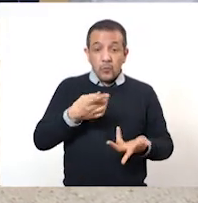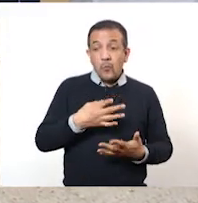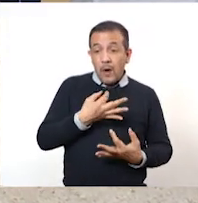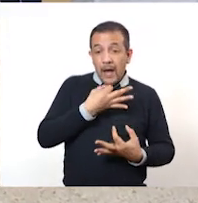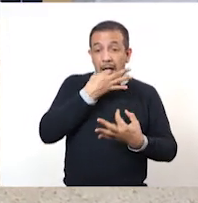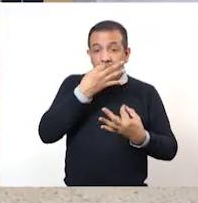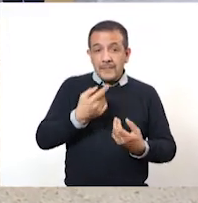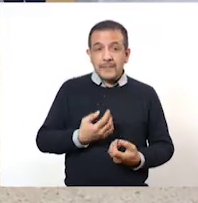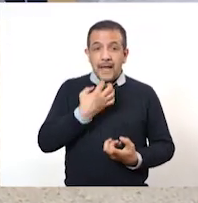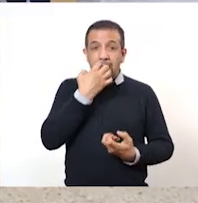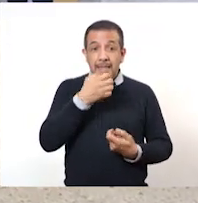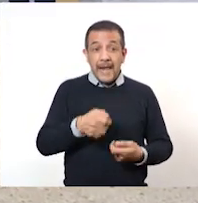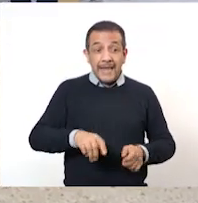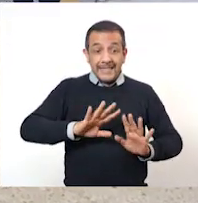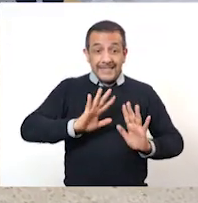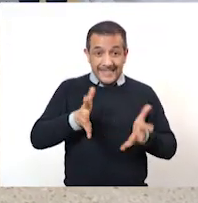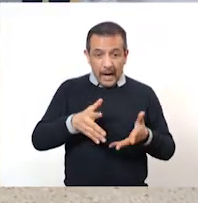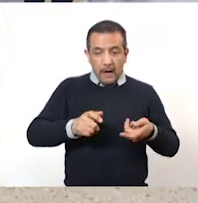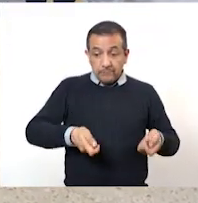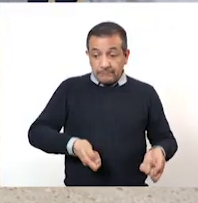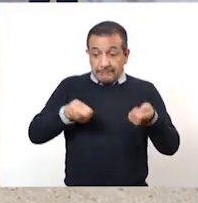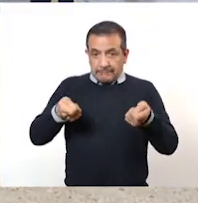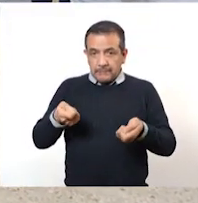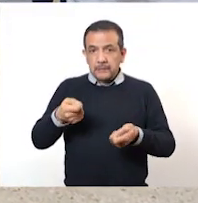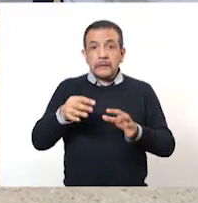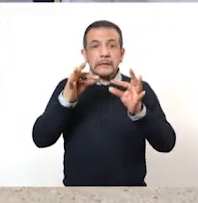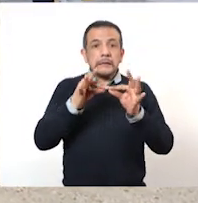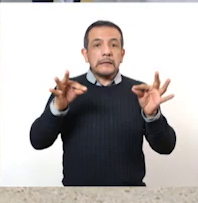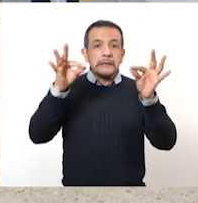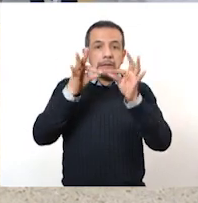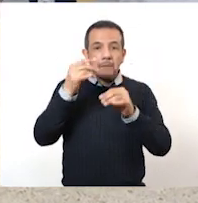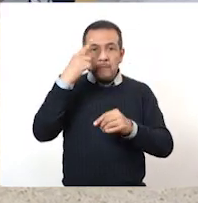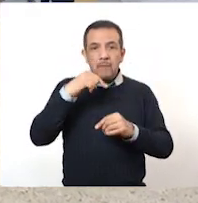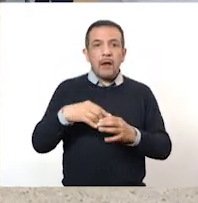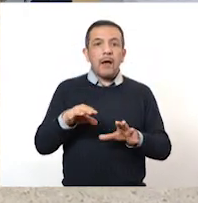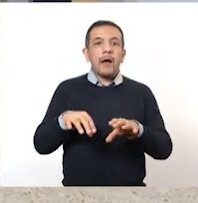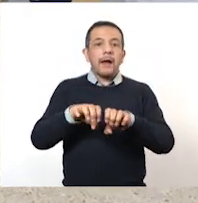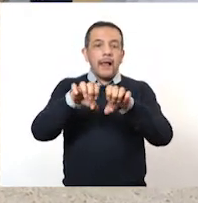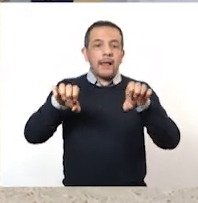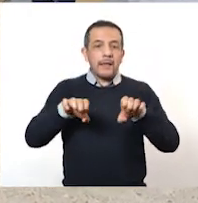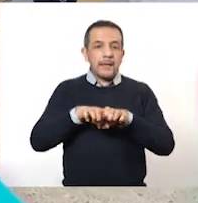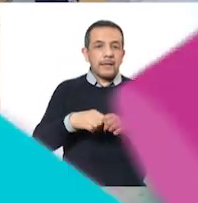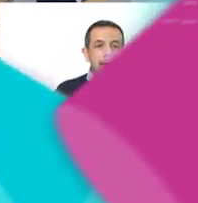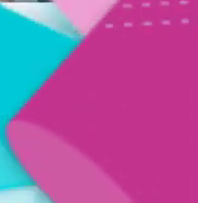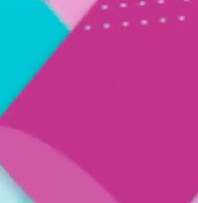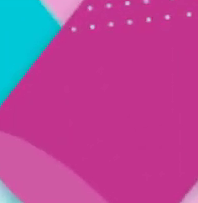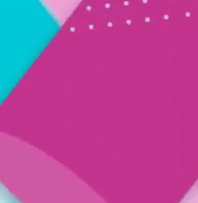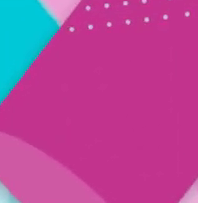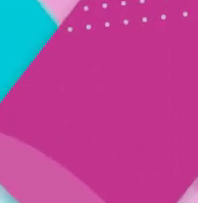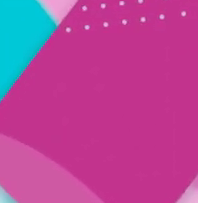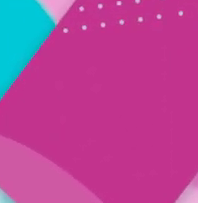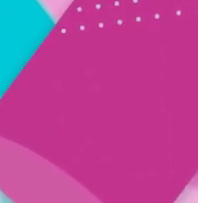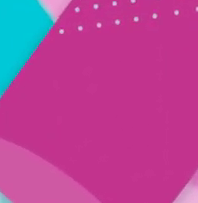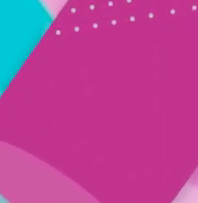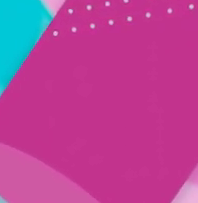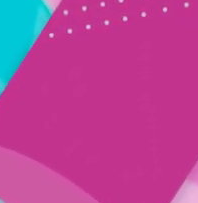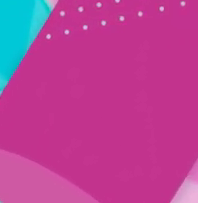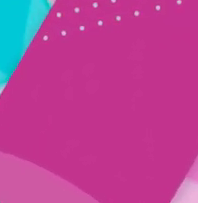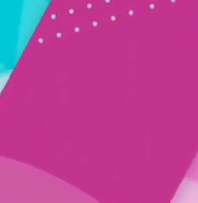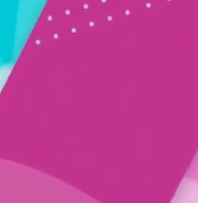ya la vas a mandar. Esto es muy importante para el trabajo colaborativo.